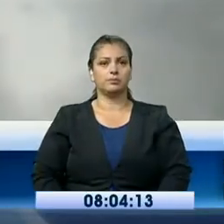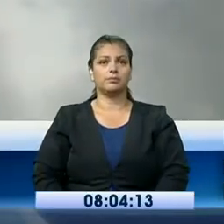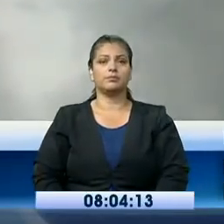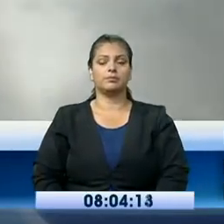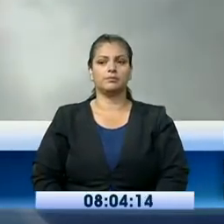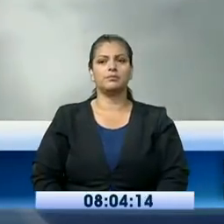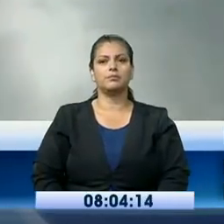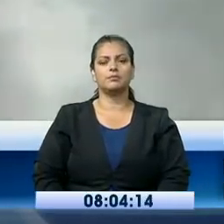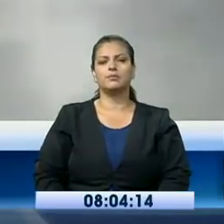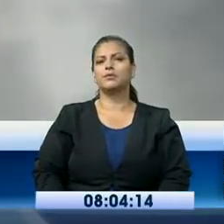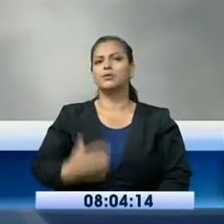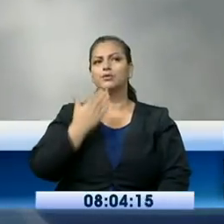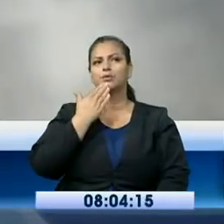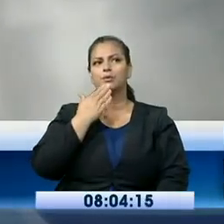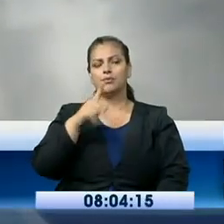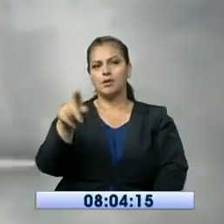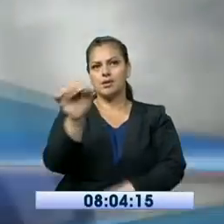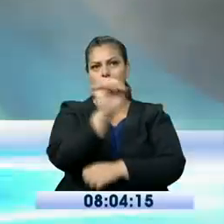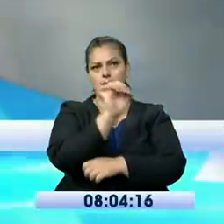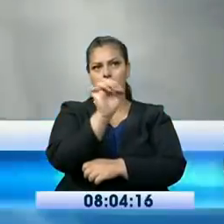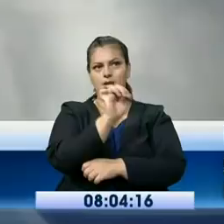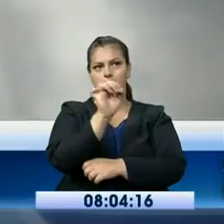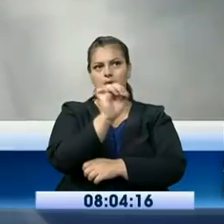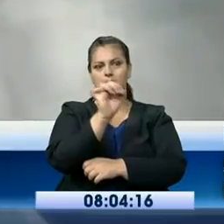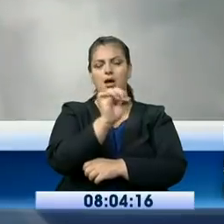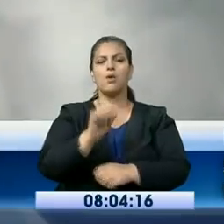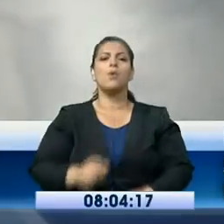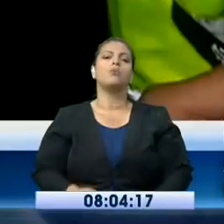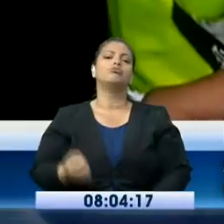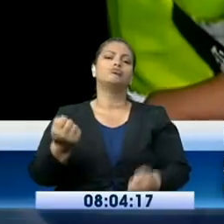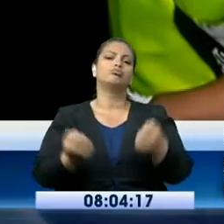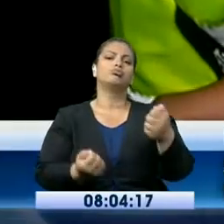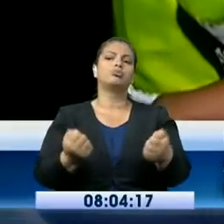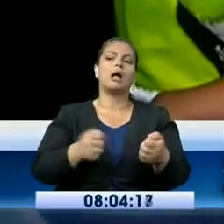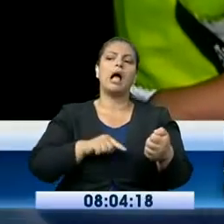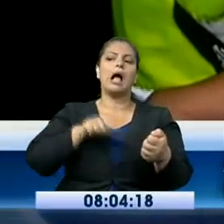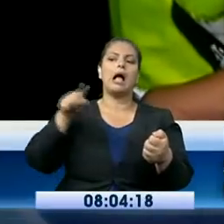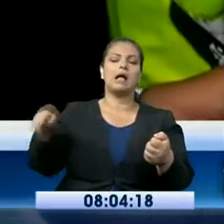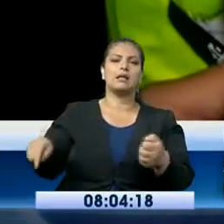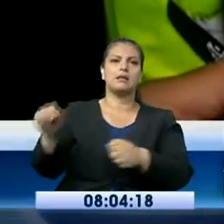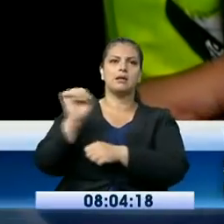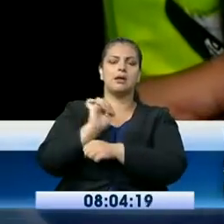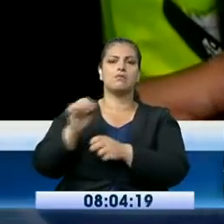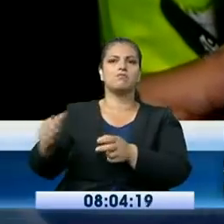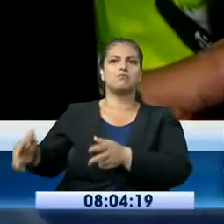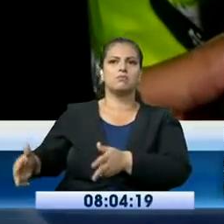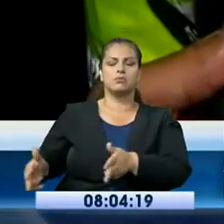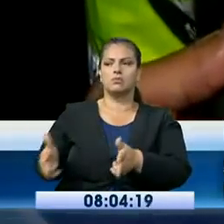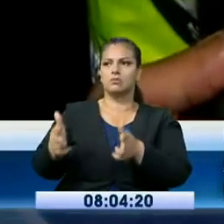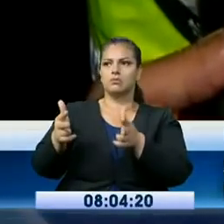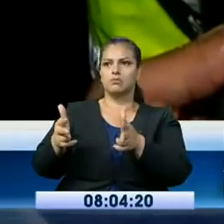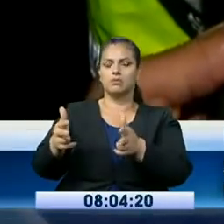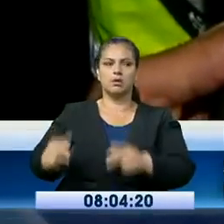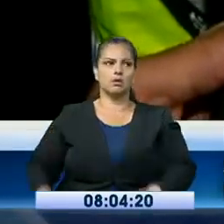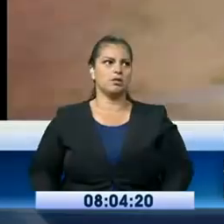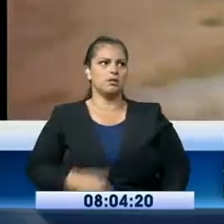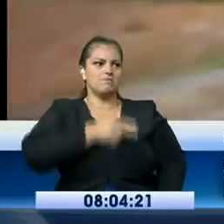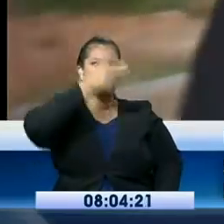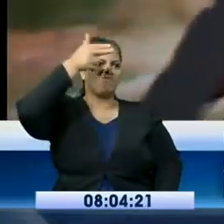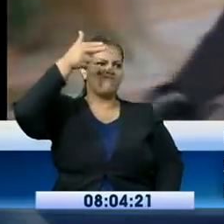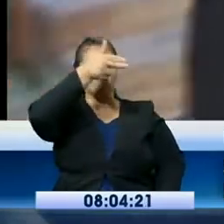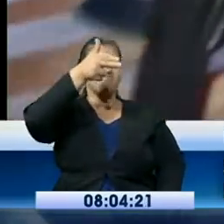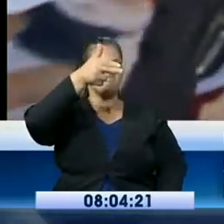parqueaban junto al vehículo de las víctimas y procedían mediante amenazas con arma de fuego a sustraer todas sus pertenencias